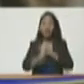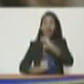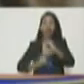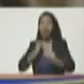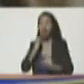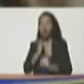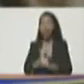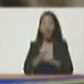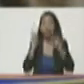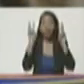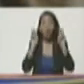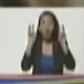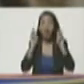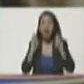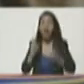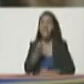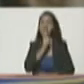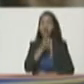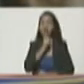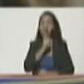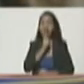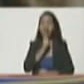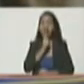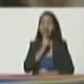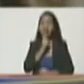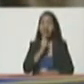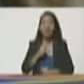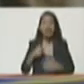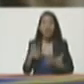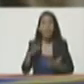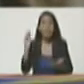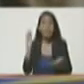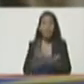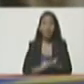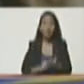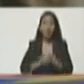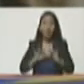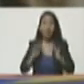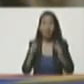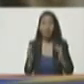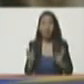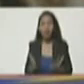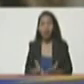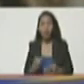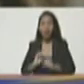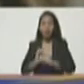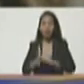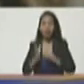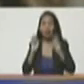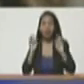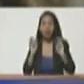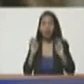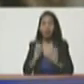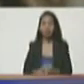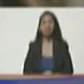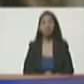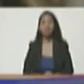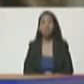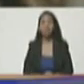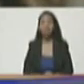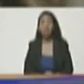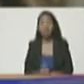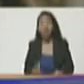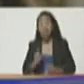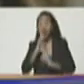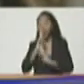las nuevas y difíciles condiciones que impone la pandemia de COVID-19. La